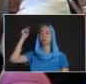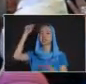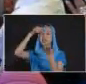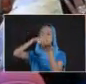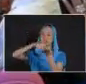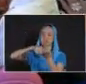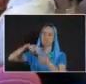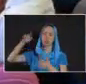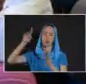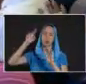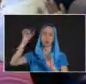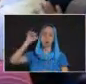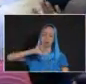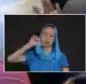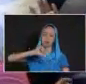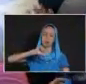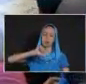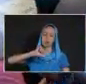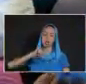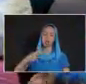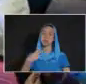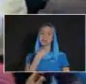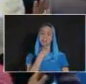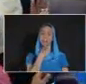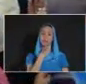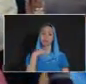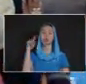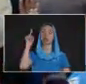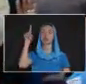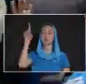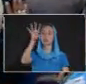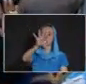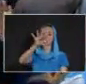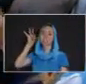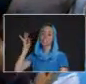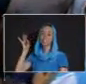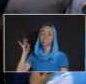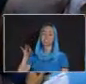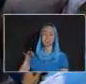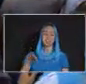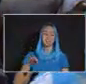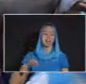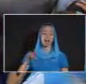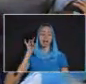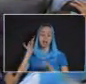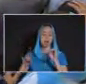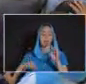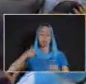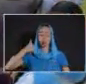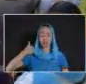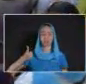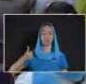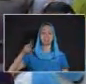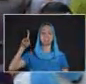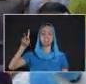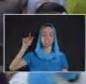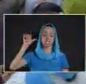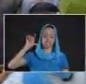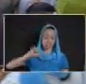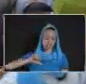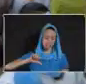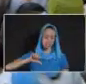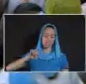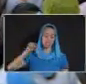negativo, hostil, tú sacaste algo positivo y aquí los tenemos con vida. Muchas